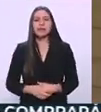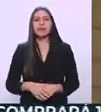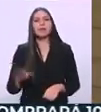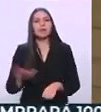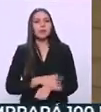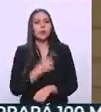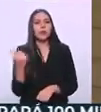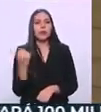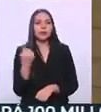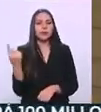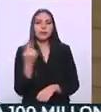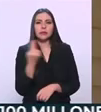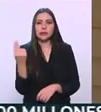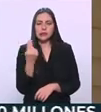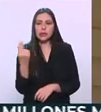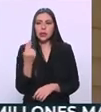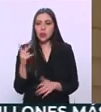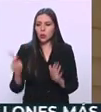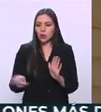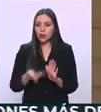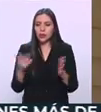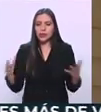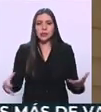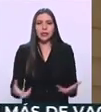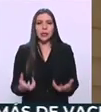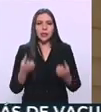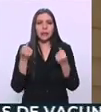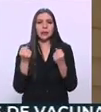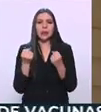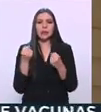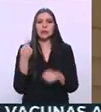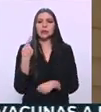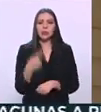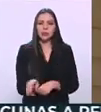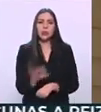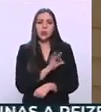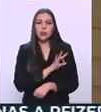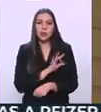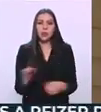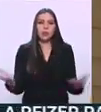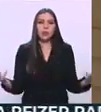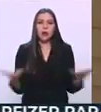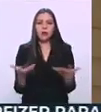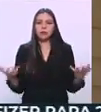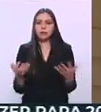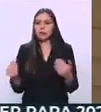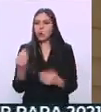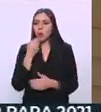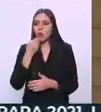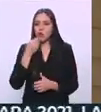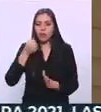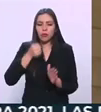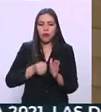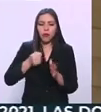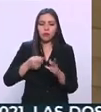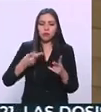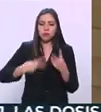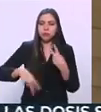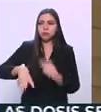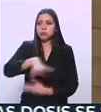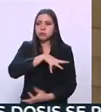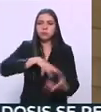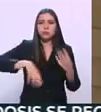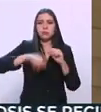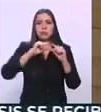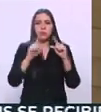tiene que ver con recuperar esta autosuficiencia y soberanía alimentaria, sobre todo priorizando